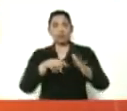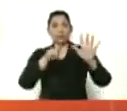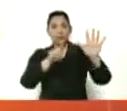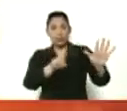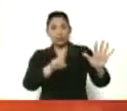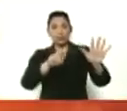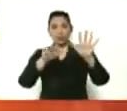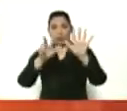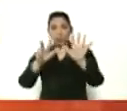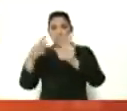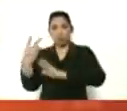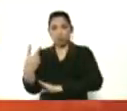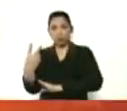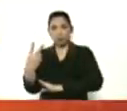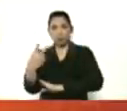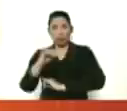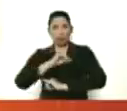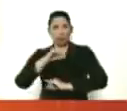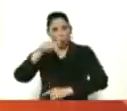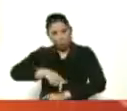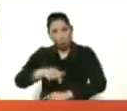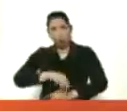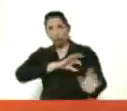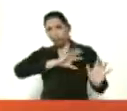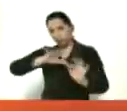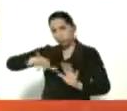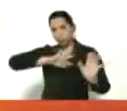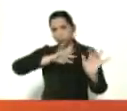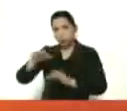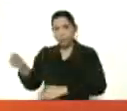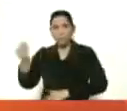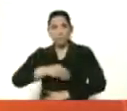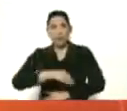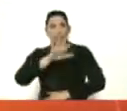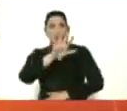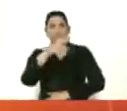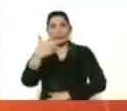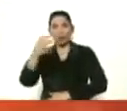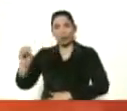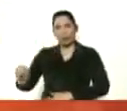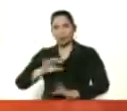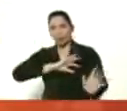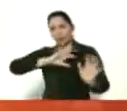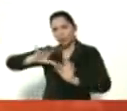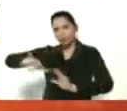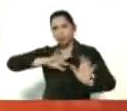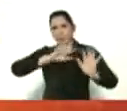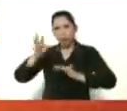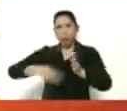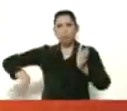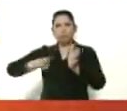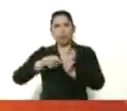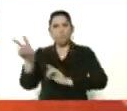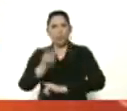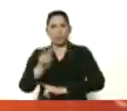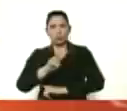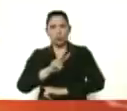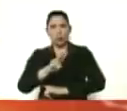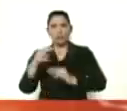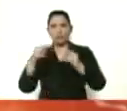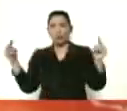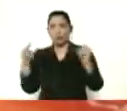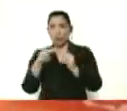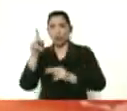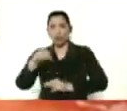3.662. Hoy ingresaron más de 530. Todos los días están ingresando entre 500 a 600 por el puente y por